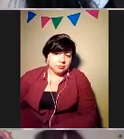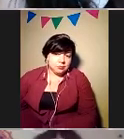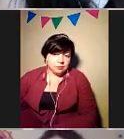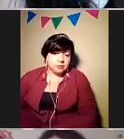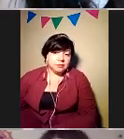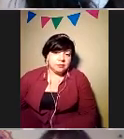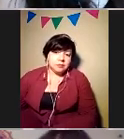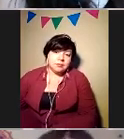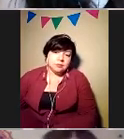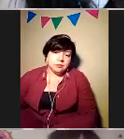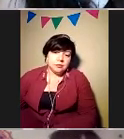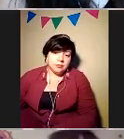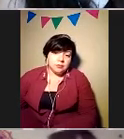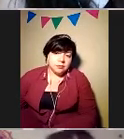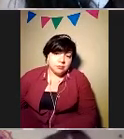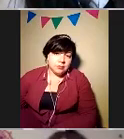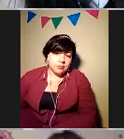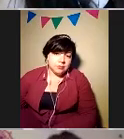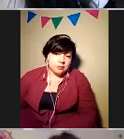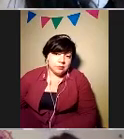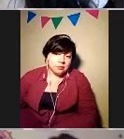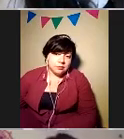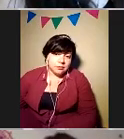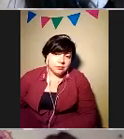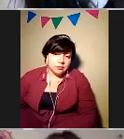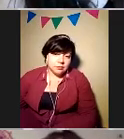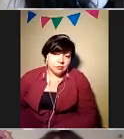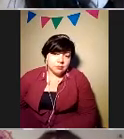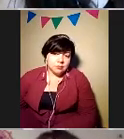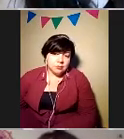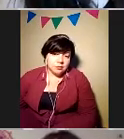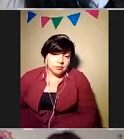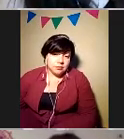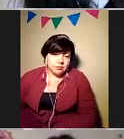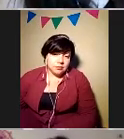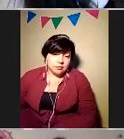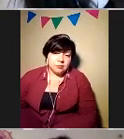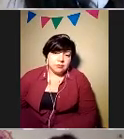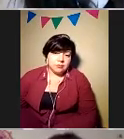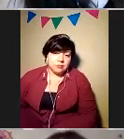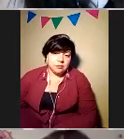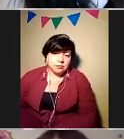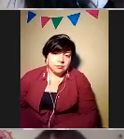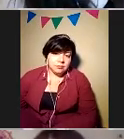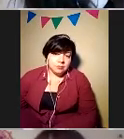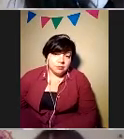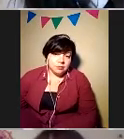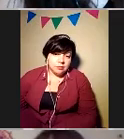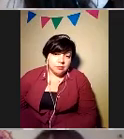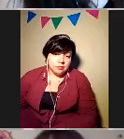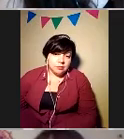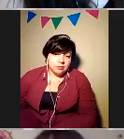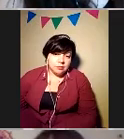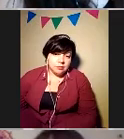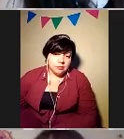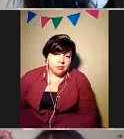para modelarla en suelta, o si la suela está pegada con neopreno, más filo, no la vamos a coser. A la mujer